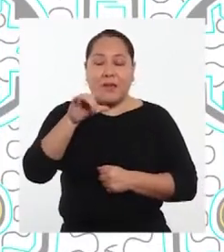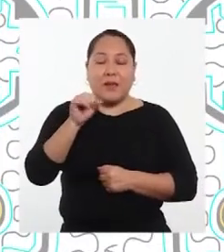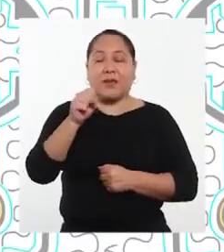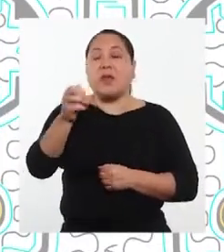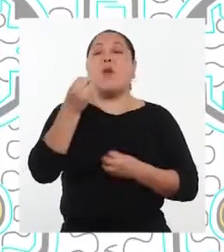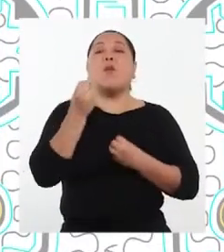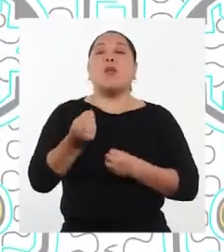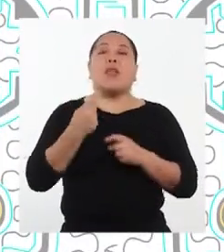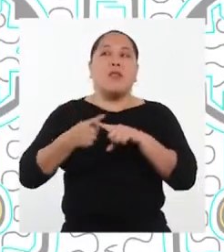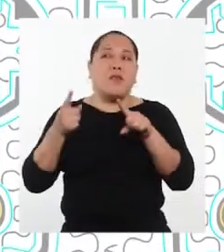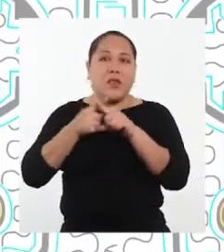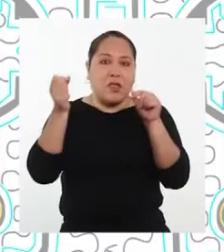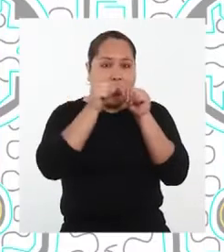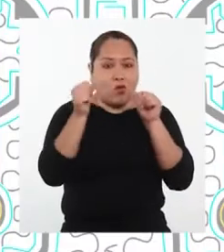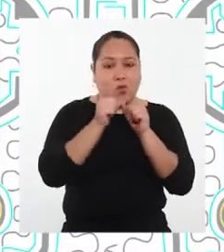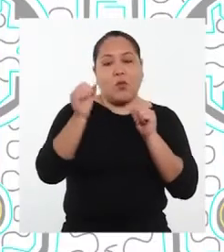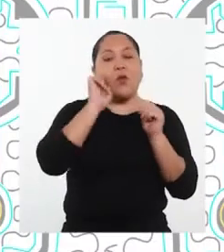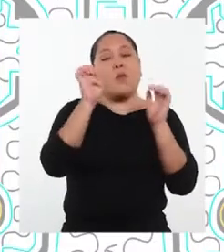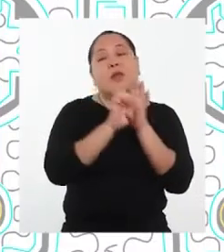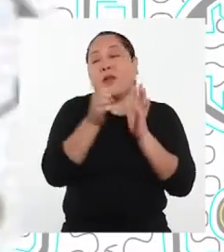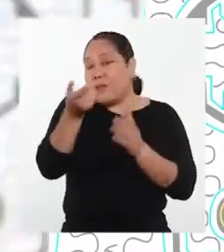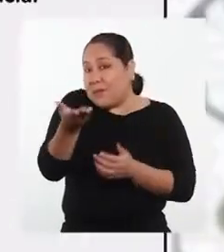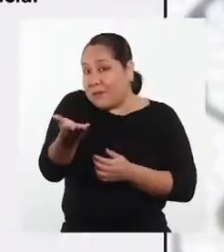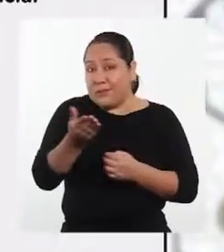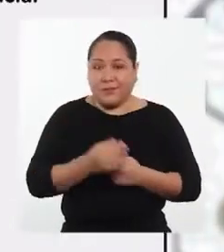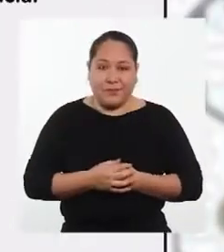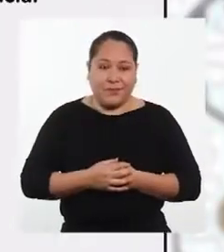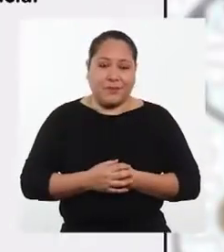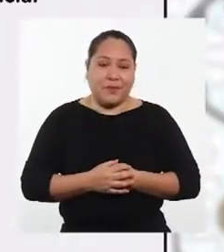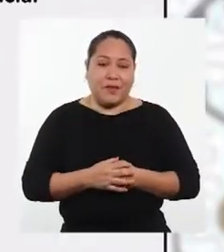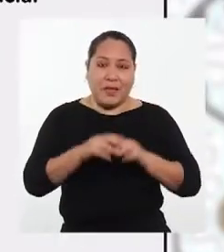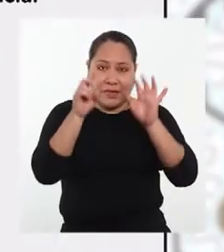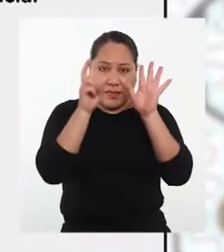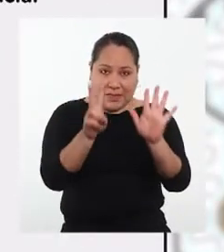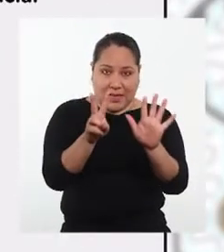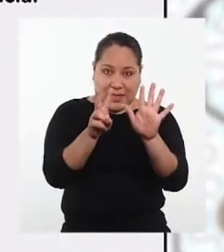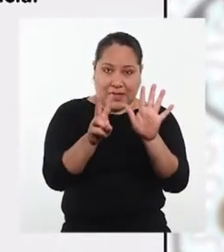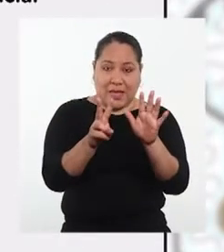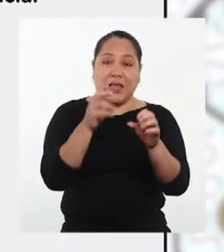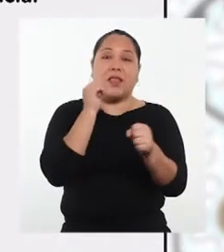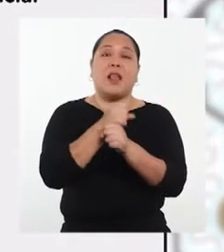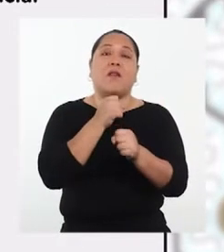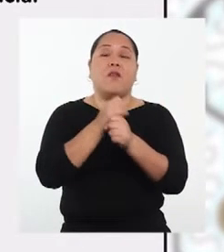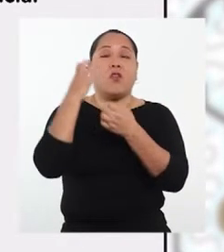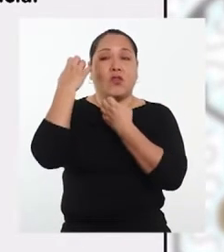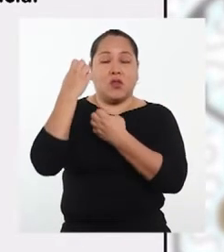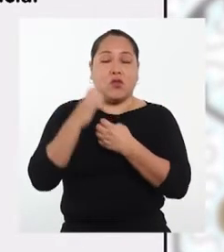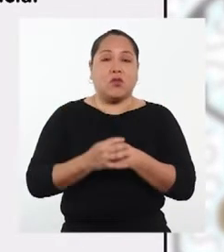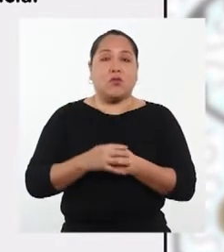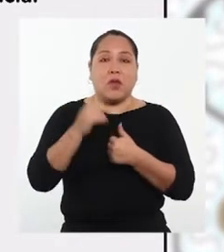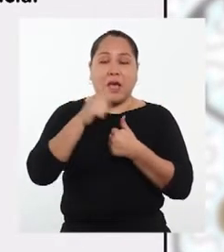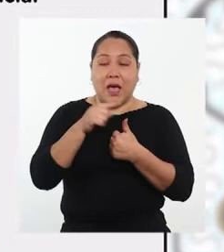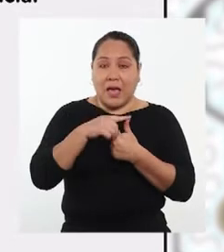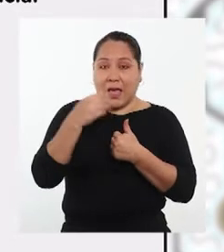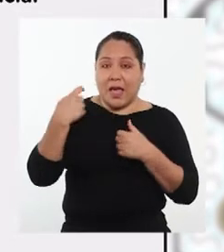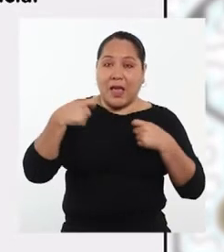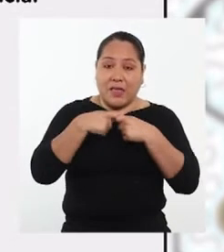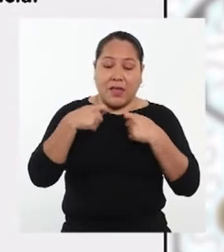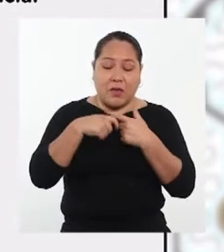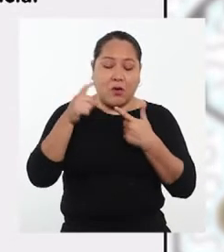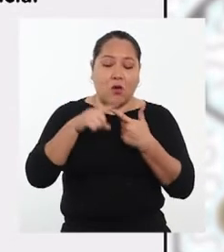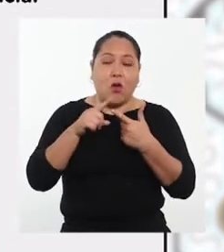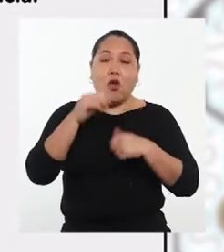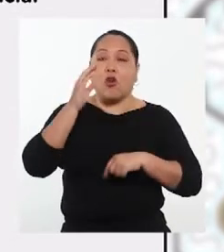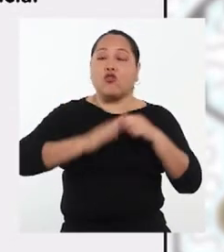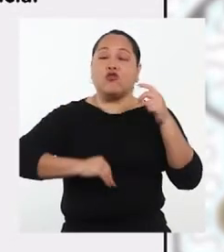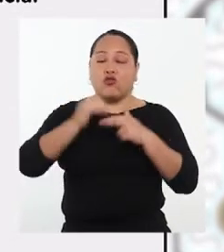puede adoptar diferentes valores, como en este caso. Tenemos 7 actividades económicas: la industria de energía, de